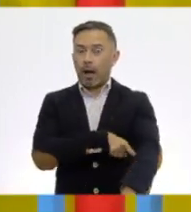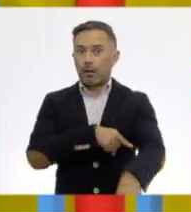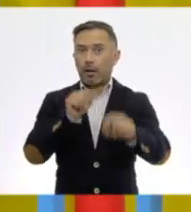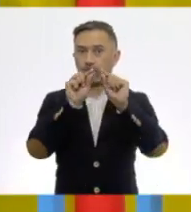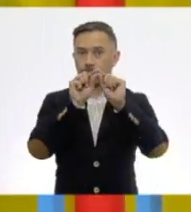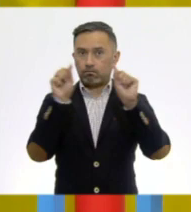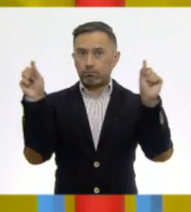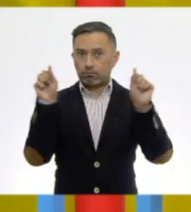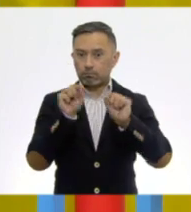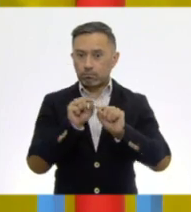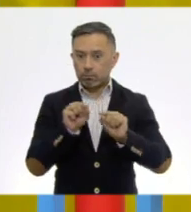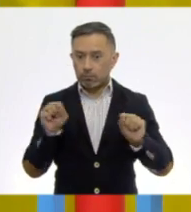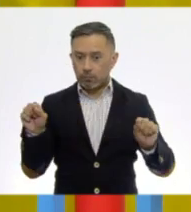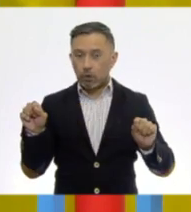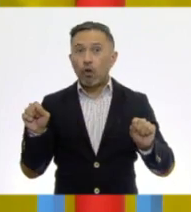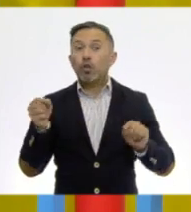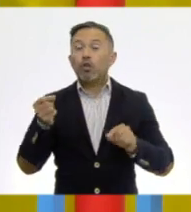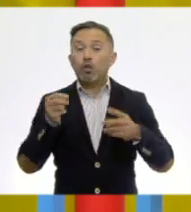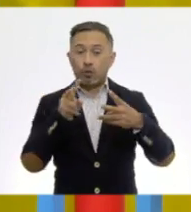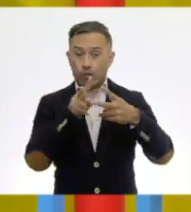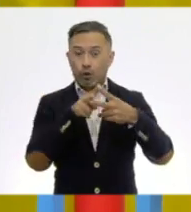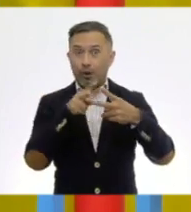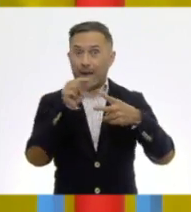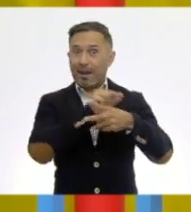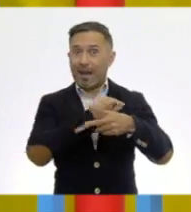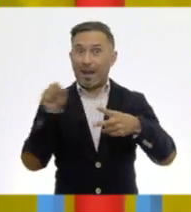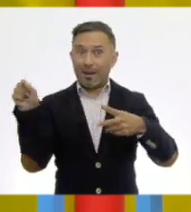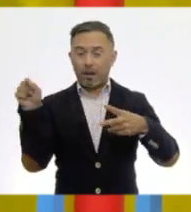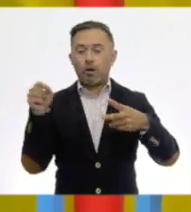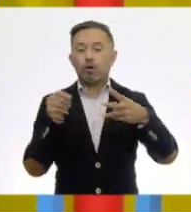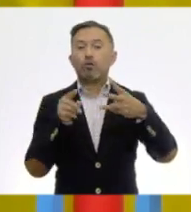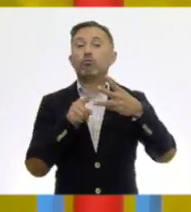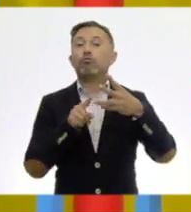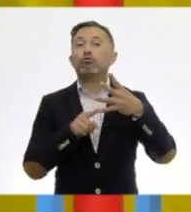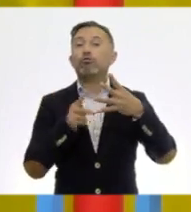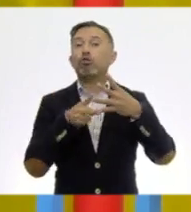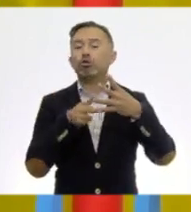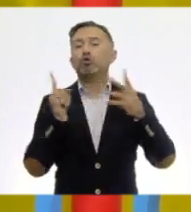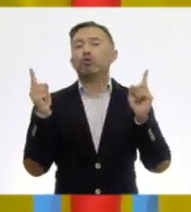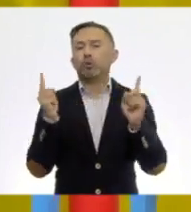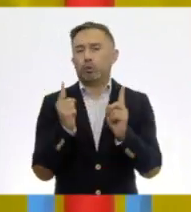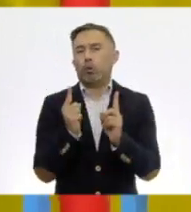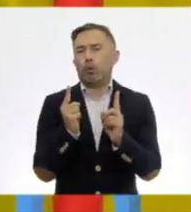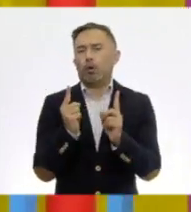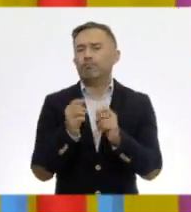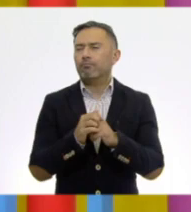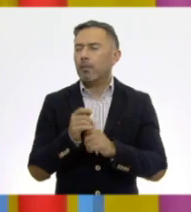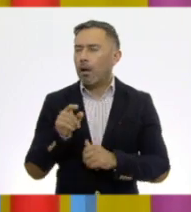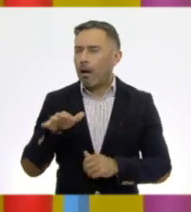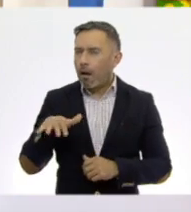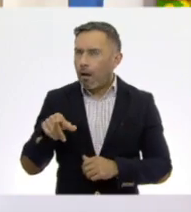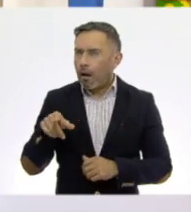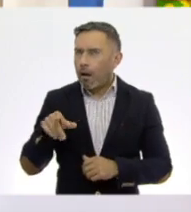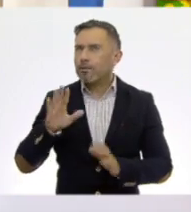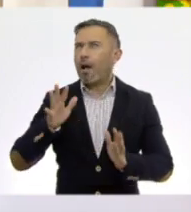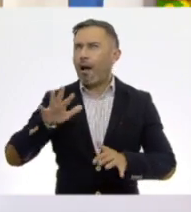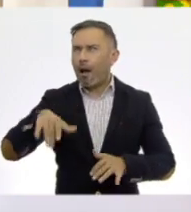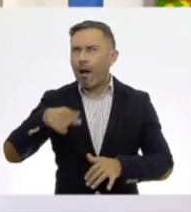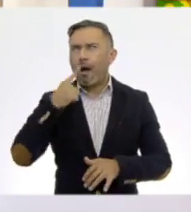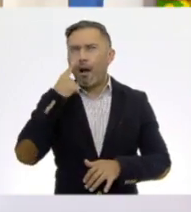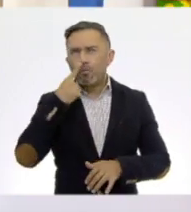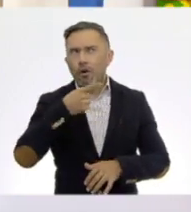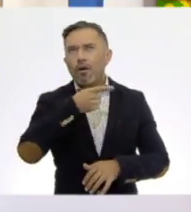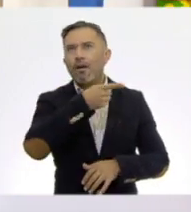largas y dos cortas. Por supuesto. Ya habíamos descubierto una figura geométrica que tiene cuatro